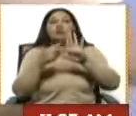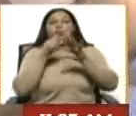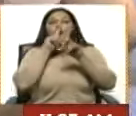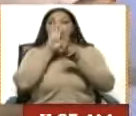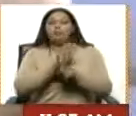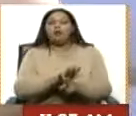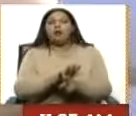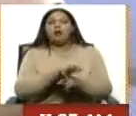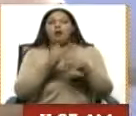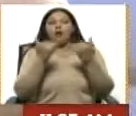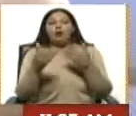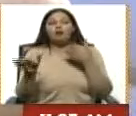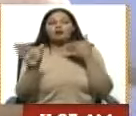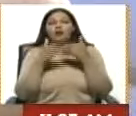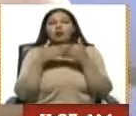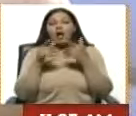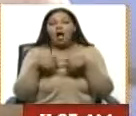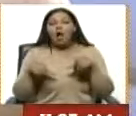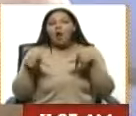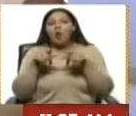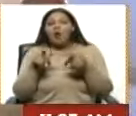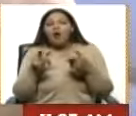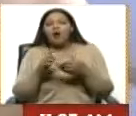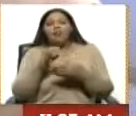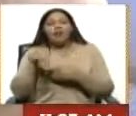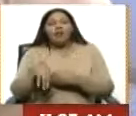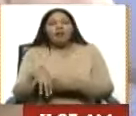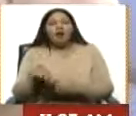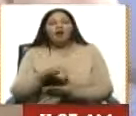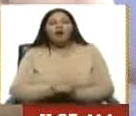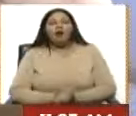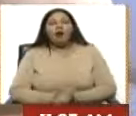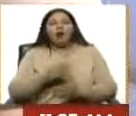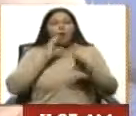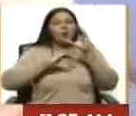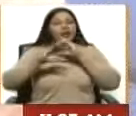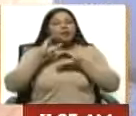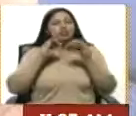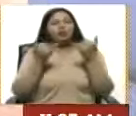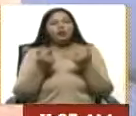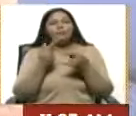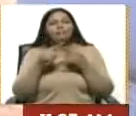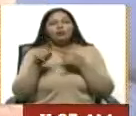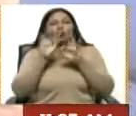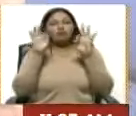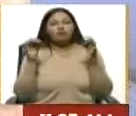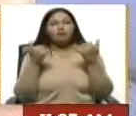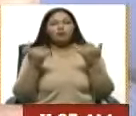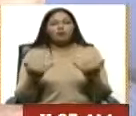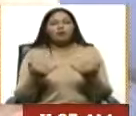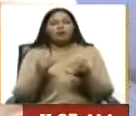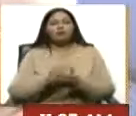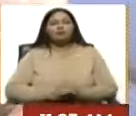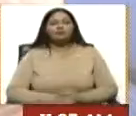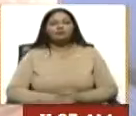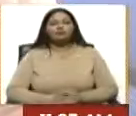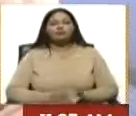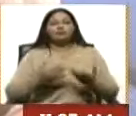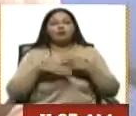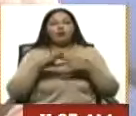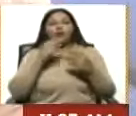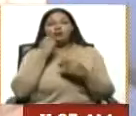periodista o a cerrar un medio, el Estado no cierra un medio de comunicación, sino que la forma de censurar es a través de lo que se